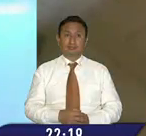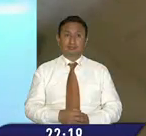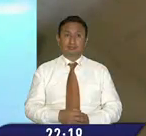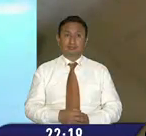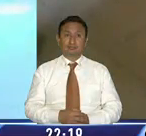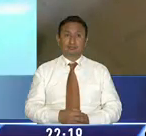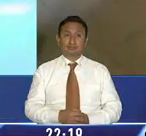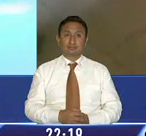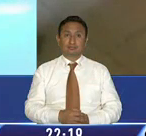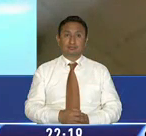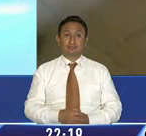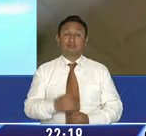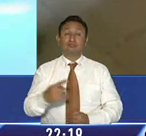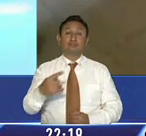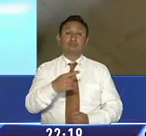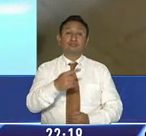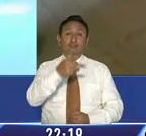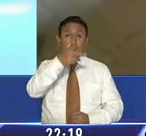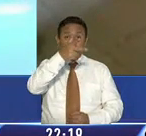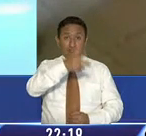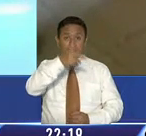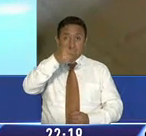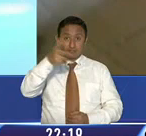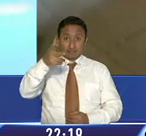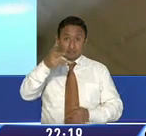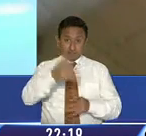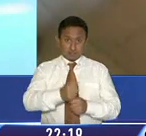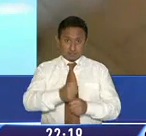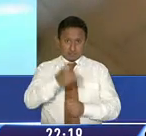El atentado fue captado por cámaras de seguridad.